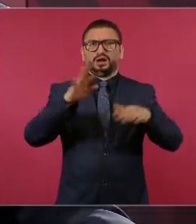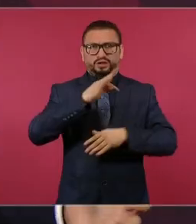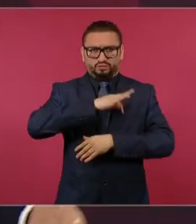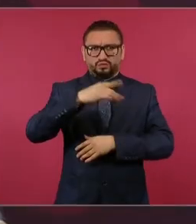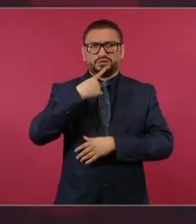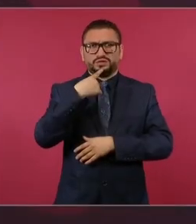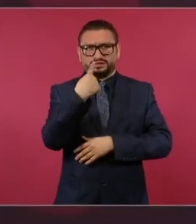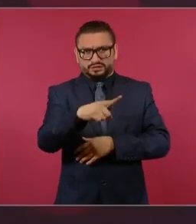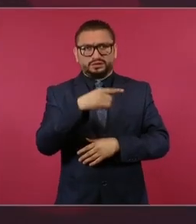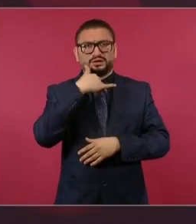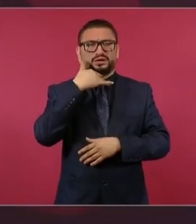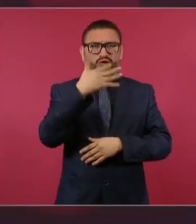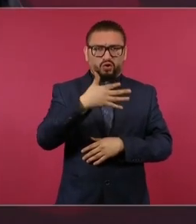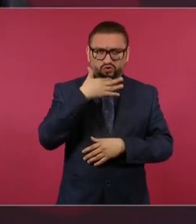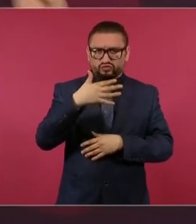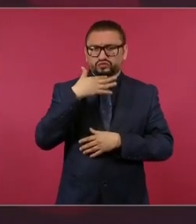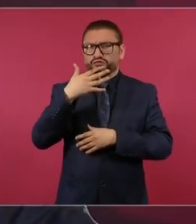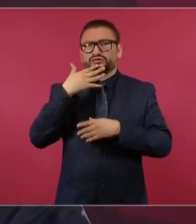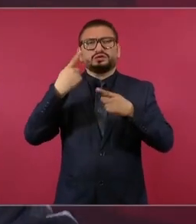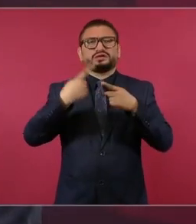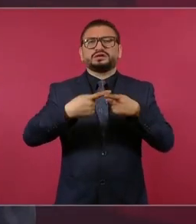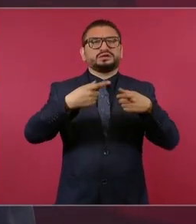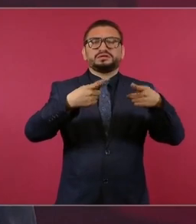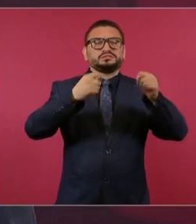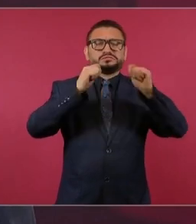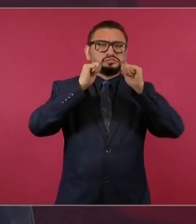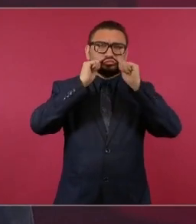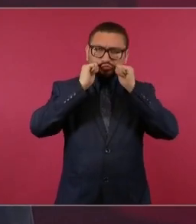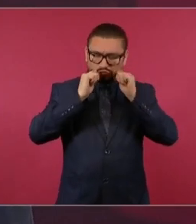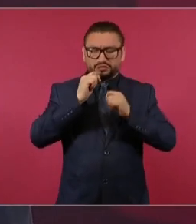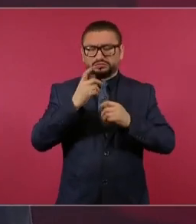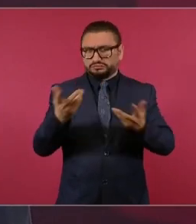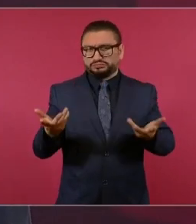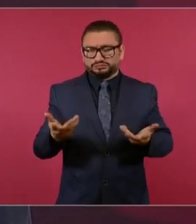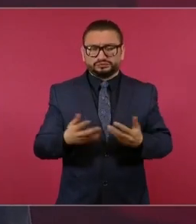la corrupción, sea quien sea.